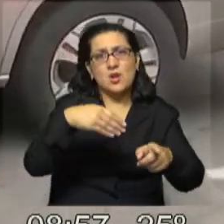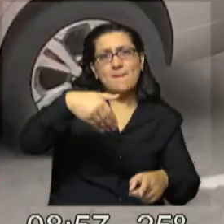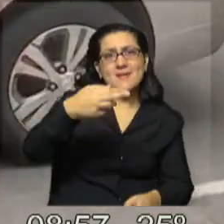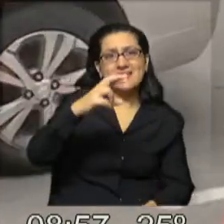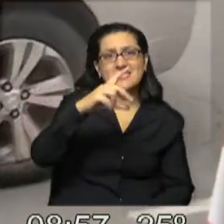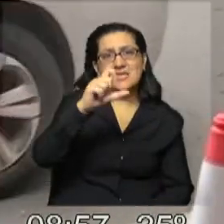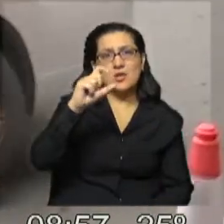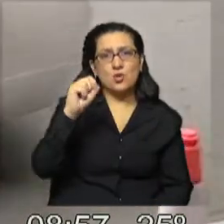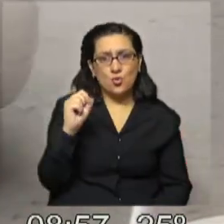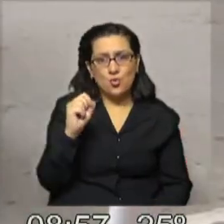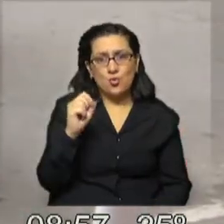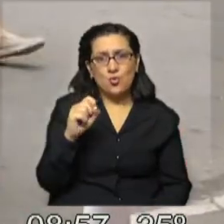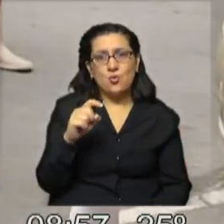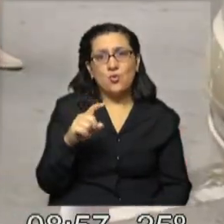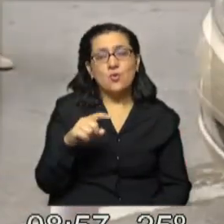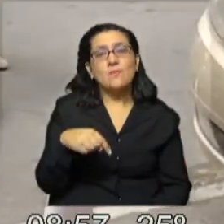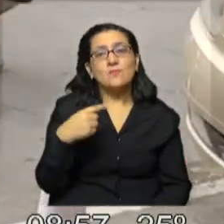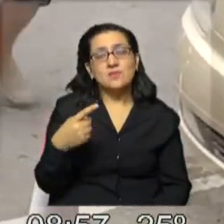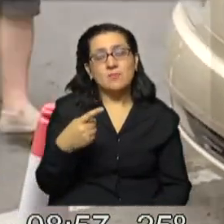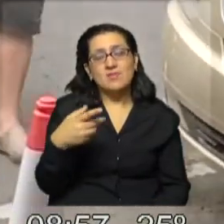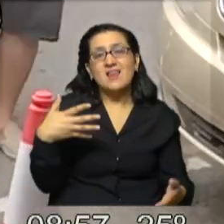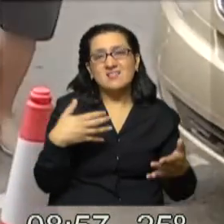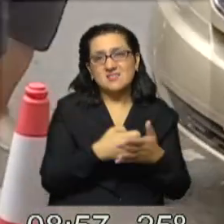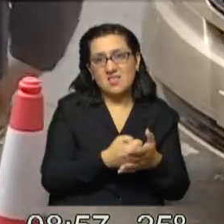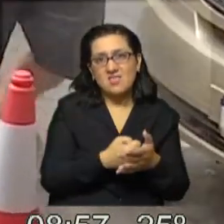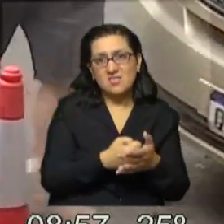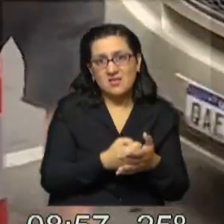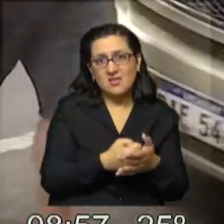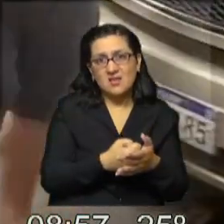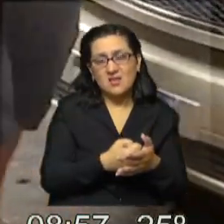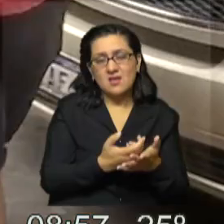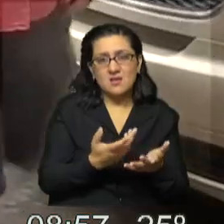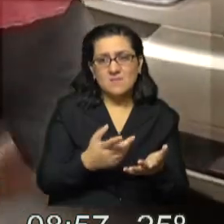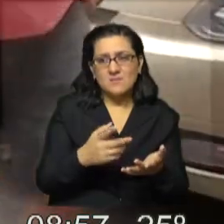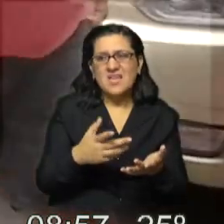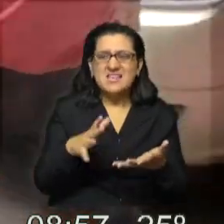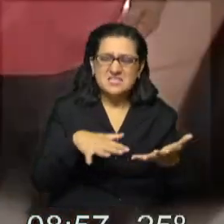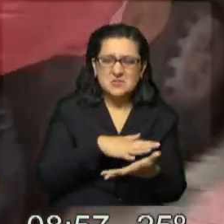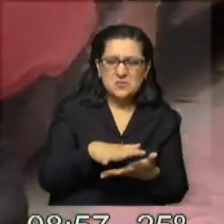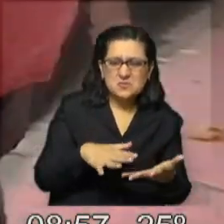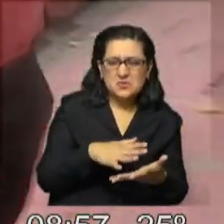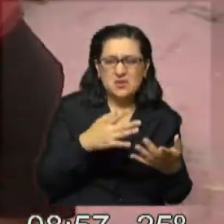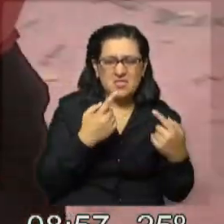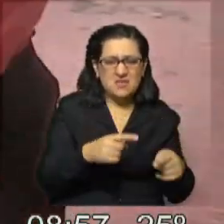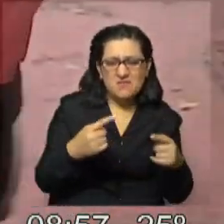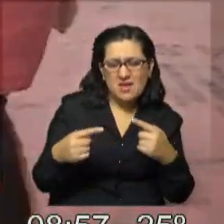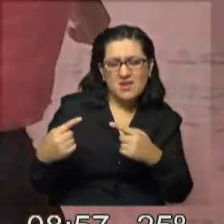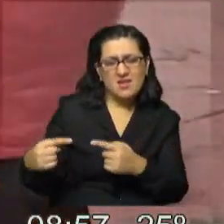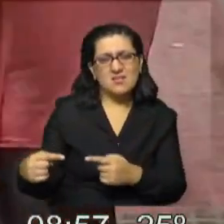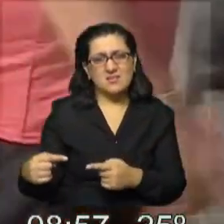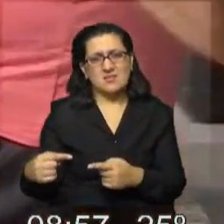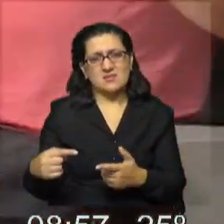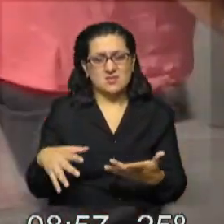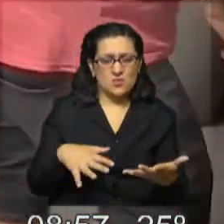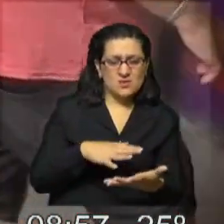del episodio que vivió hace pocos meses. A Marcelo Abdala. Sí, situaciones que se han venido dando varias veces en